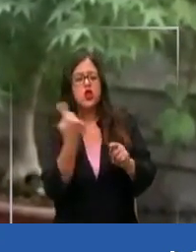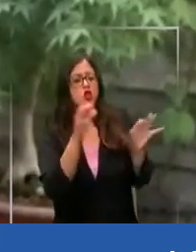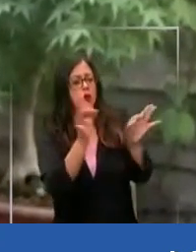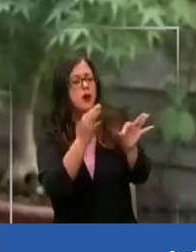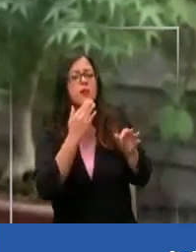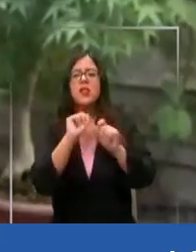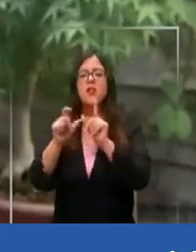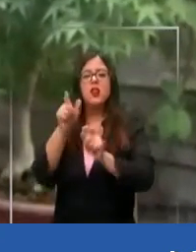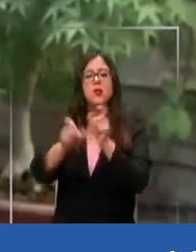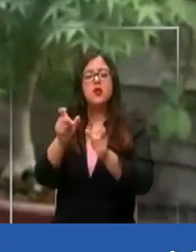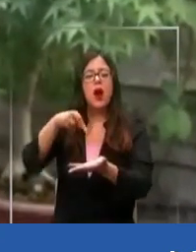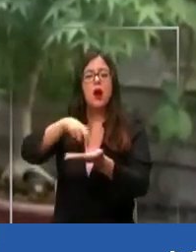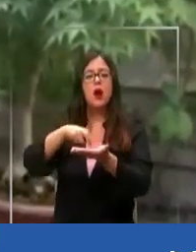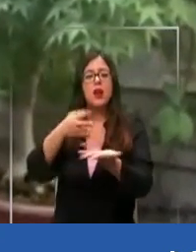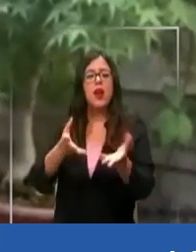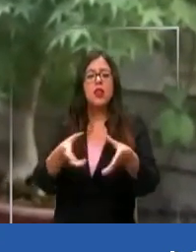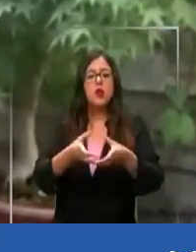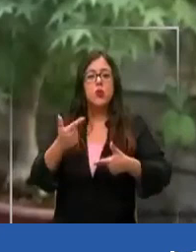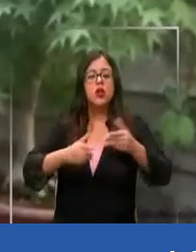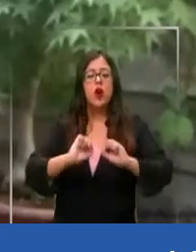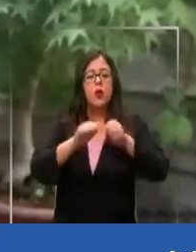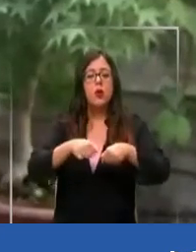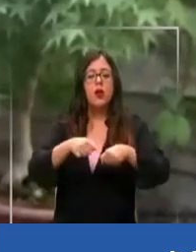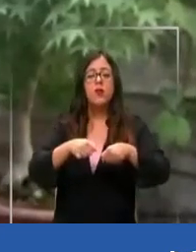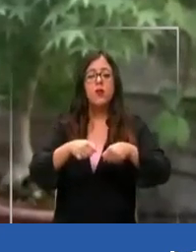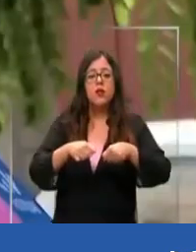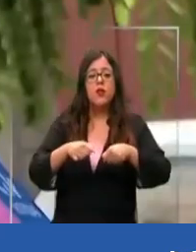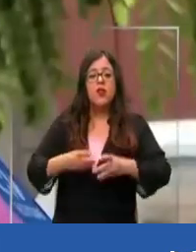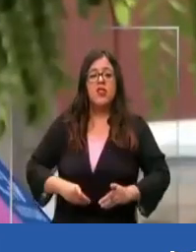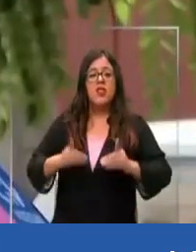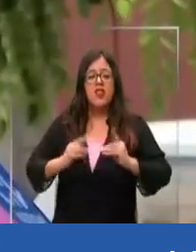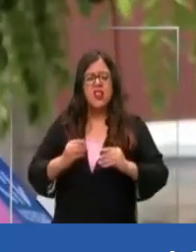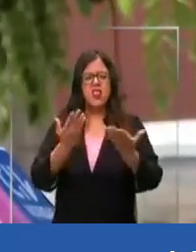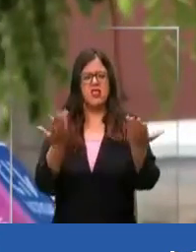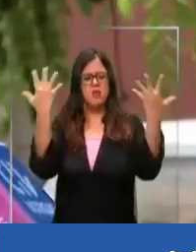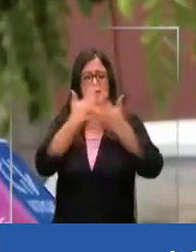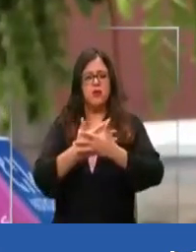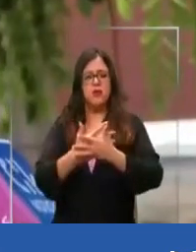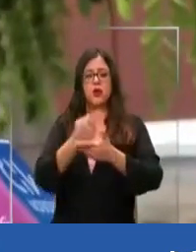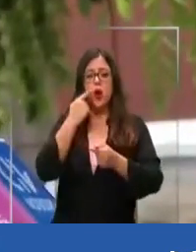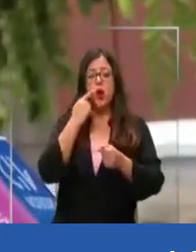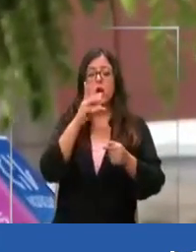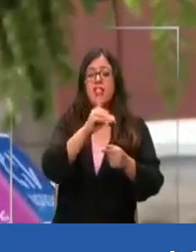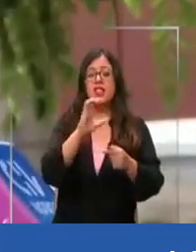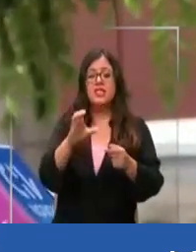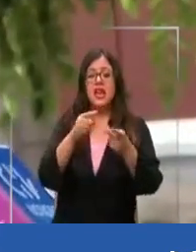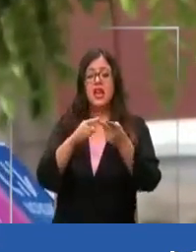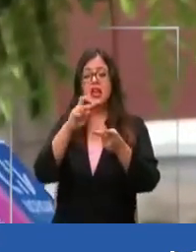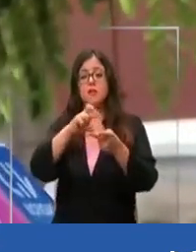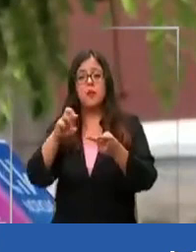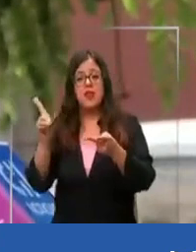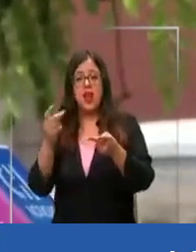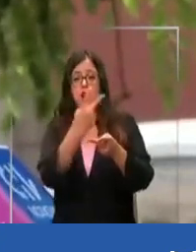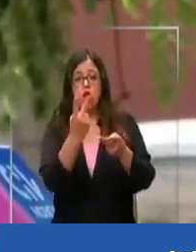mutuamente con los parlamentarios de Apruebo Dignidad hasta hacerlos indistinguibles. La Democracia Cristiana y el PPD están en una